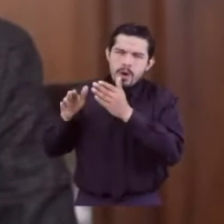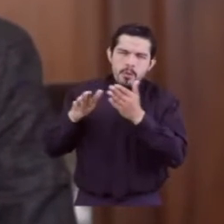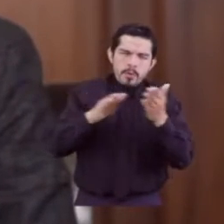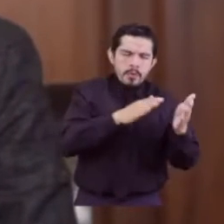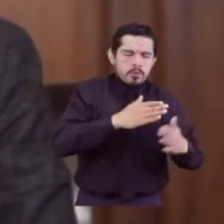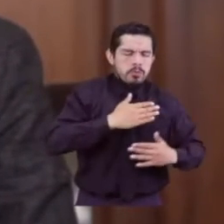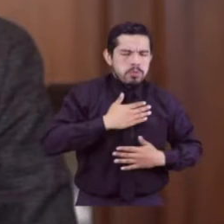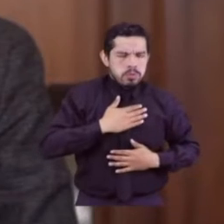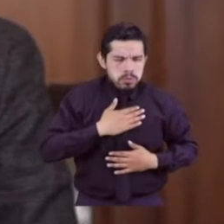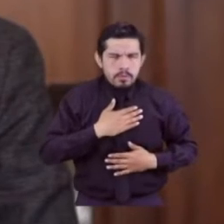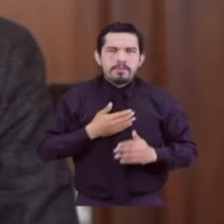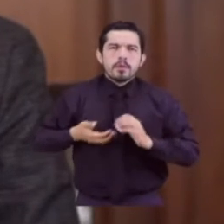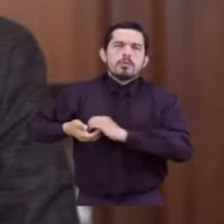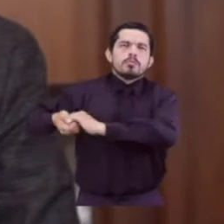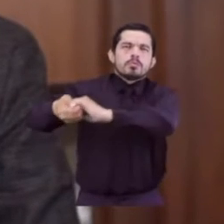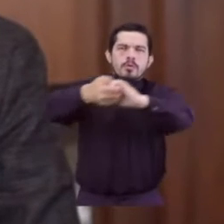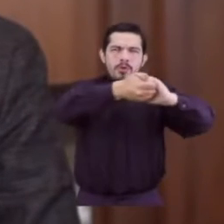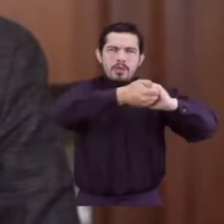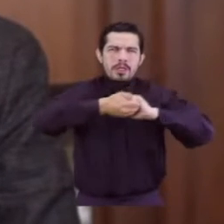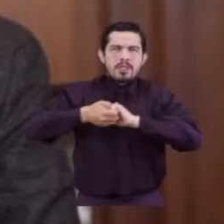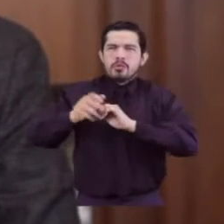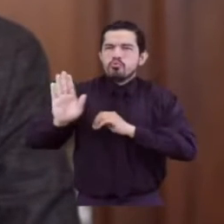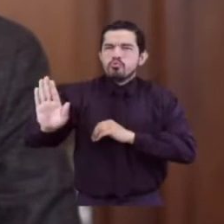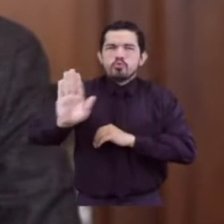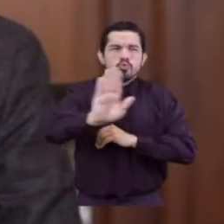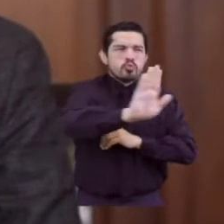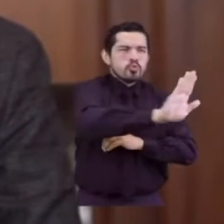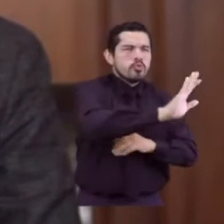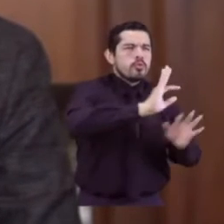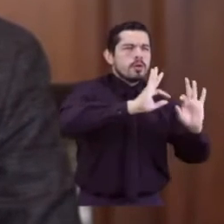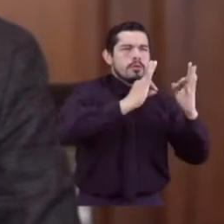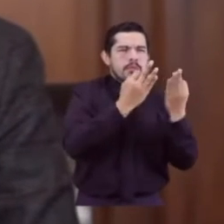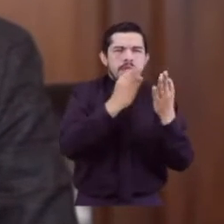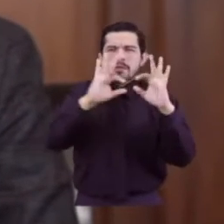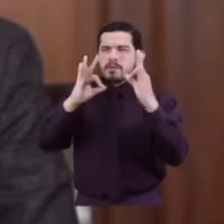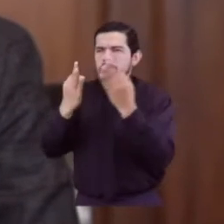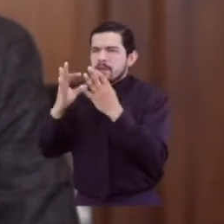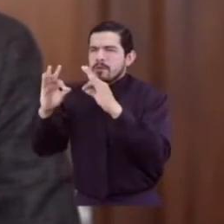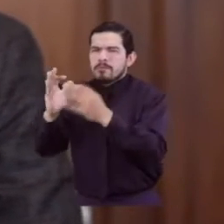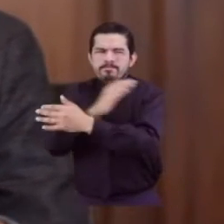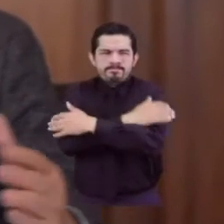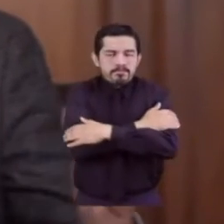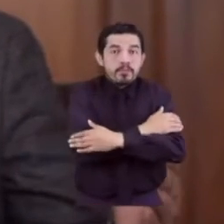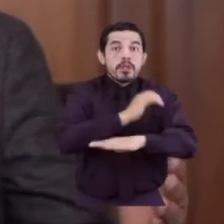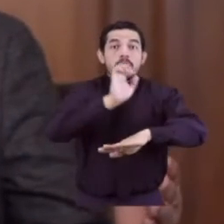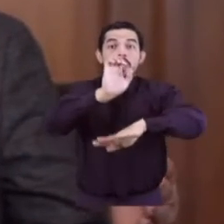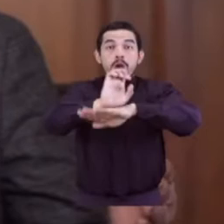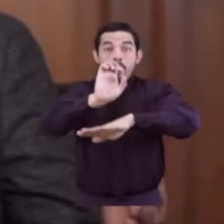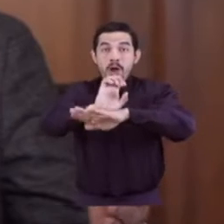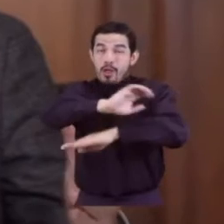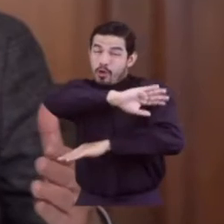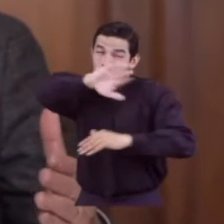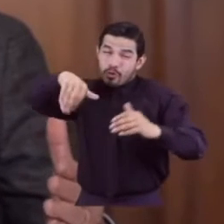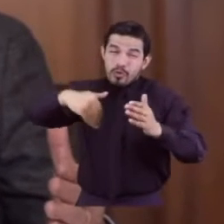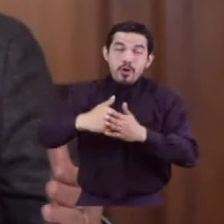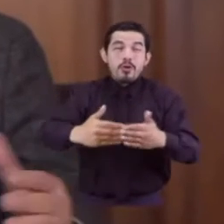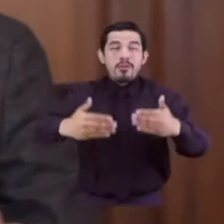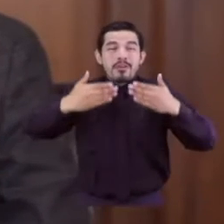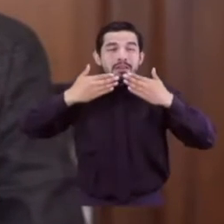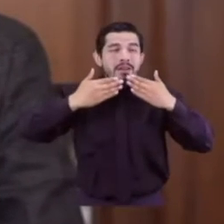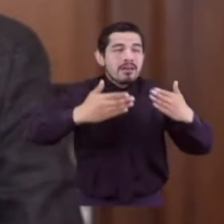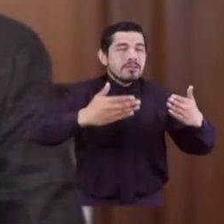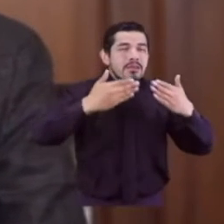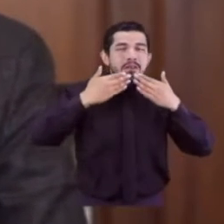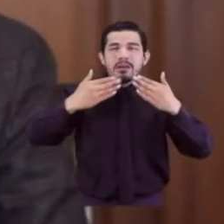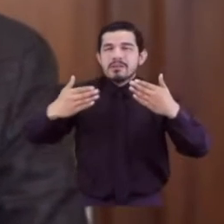fallecieron. Nuestra solidaridad con sus familias. Ecuador entero agradece